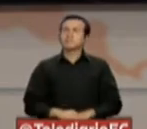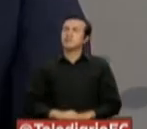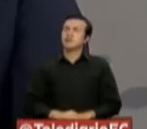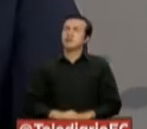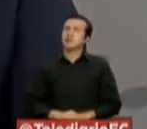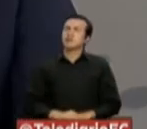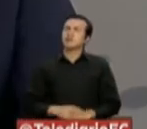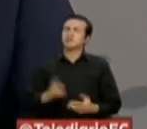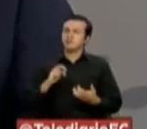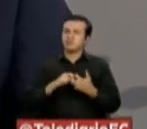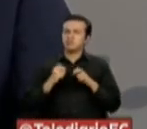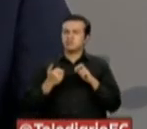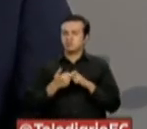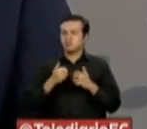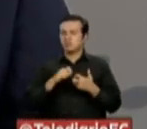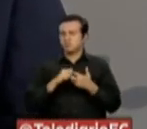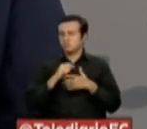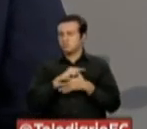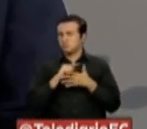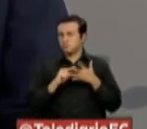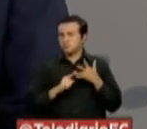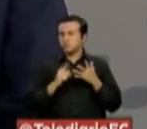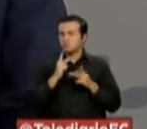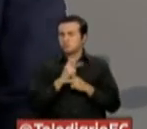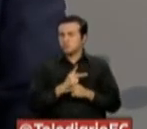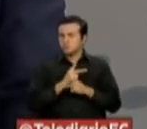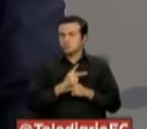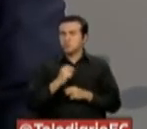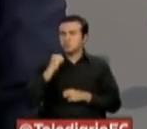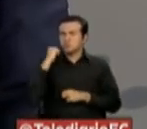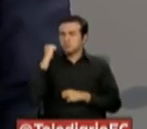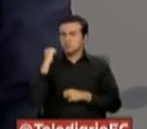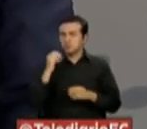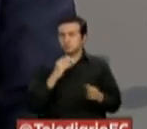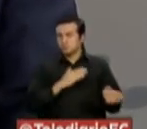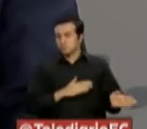Algunas controversias surgieron en torno al tema de la protección de derechos